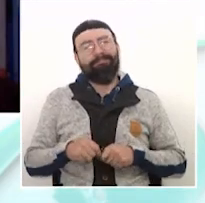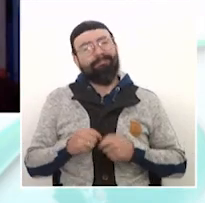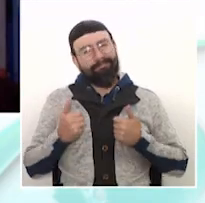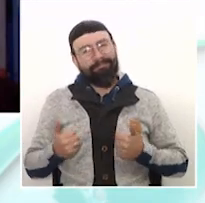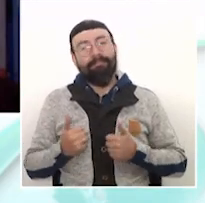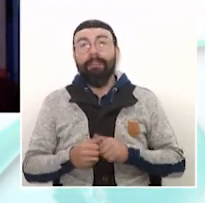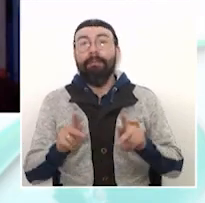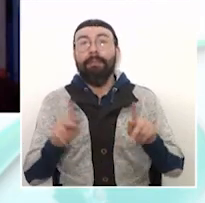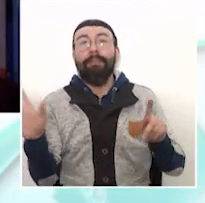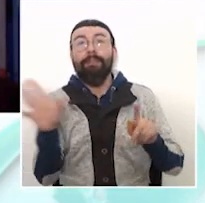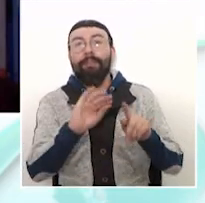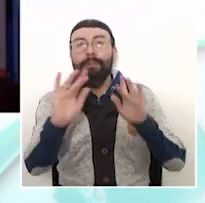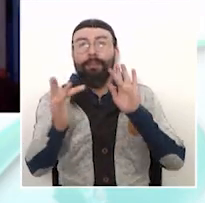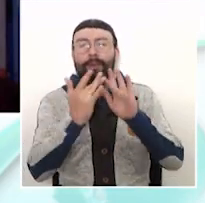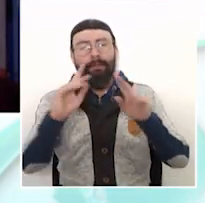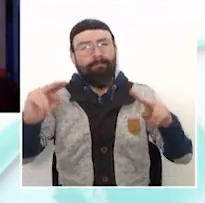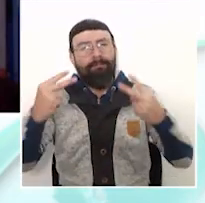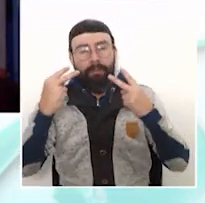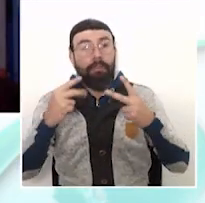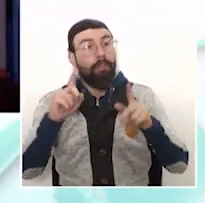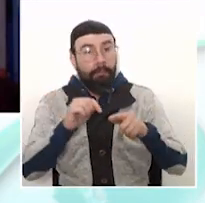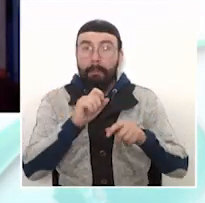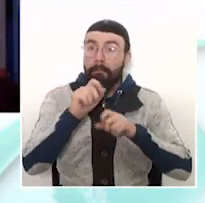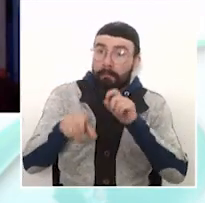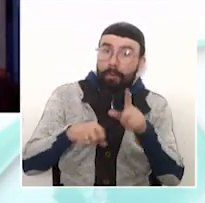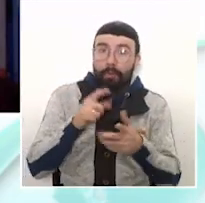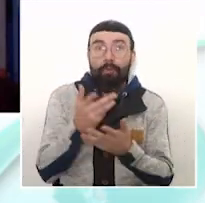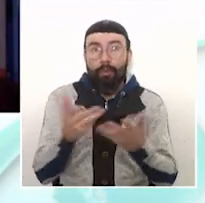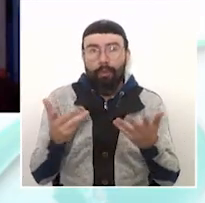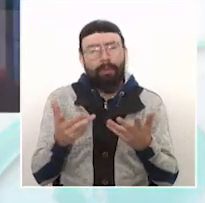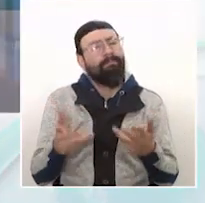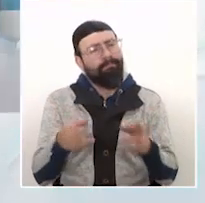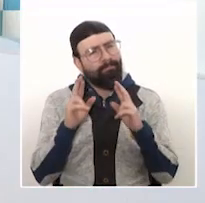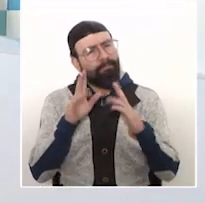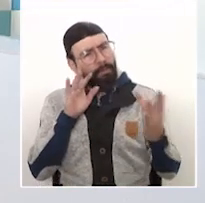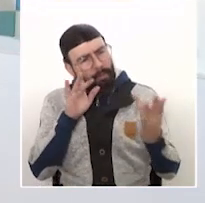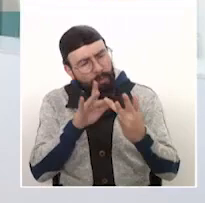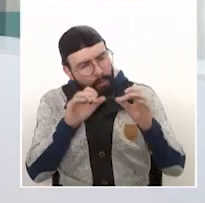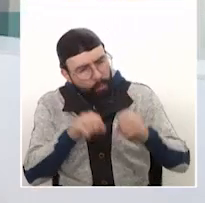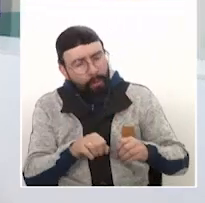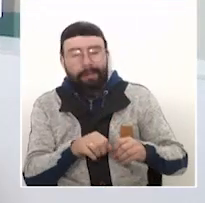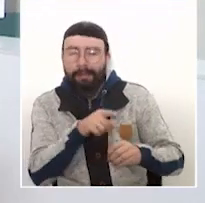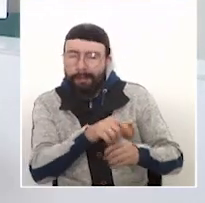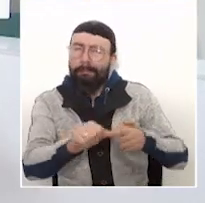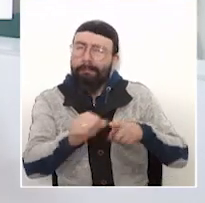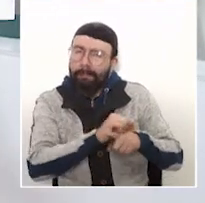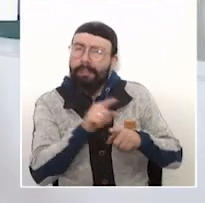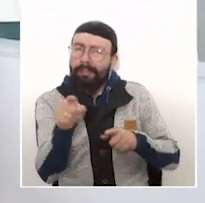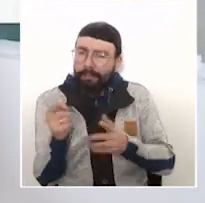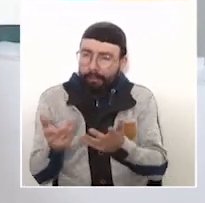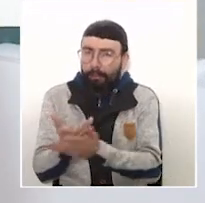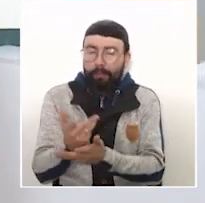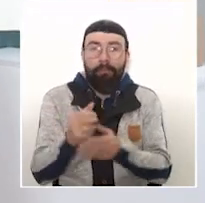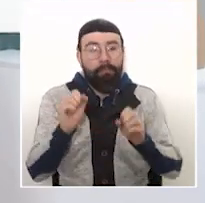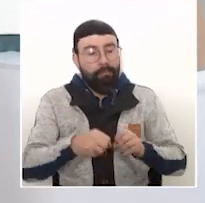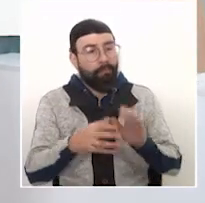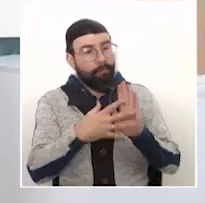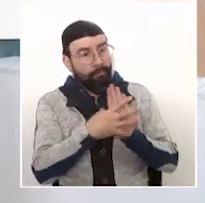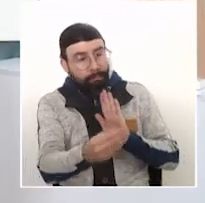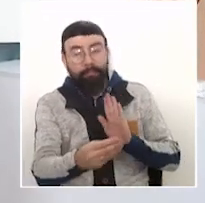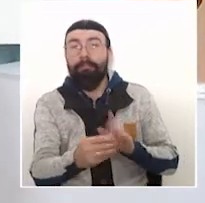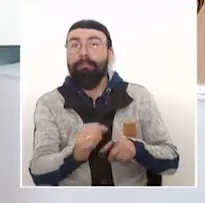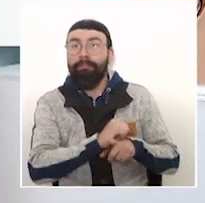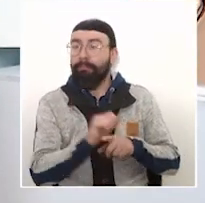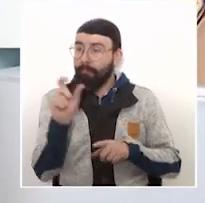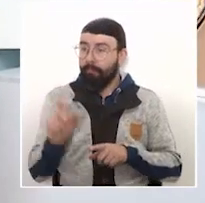personas que se conectaron y que comentaron también, ojalá podamos poner en práctica estos consejos, porque como Gonzalo nos lo está